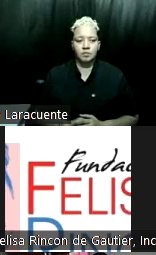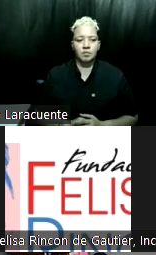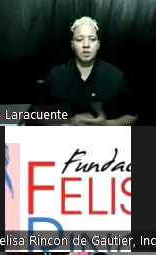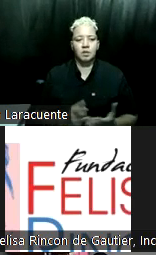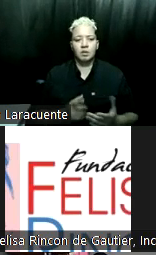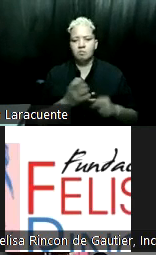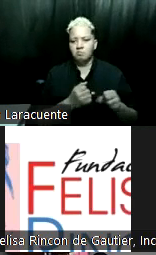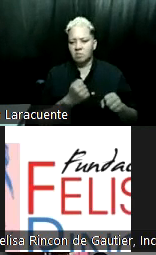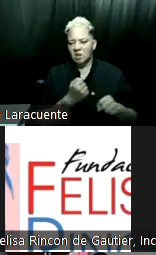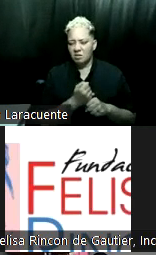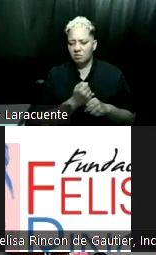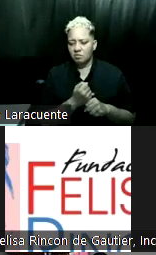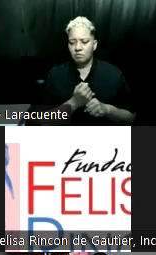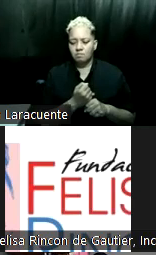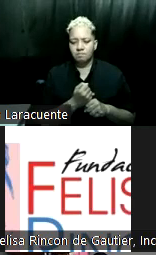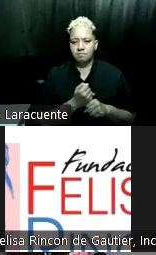años